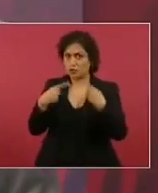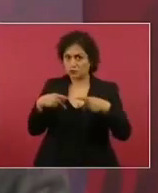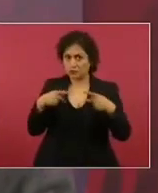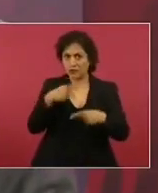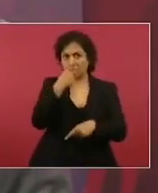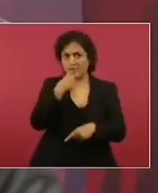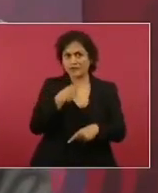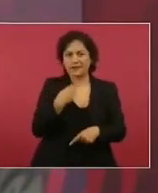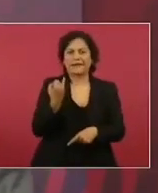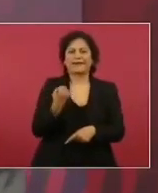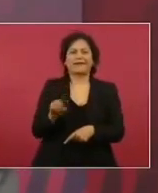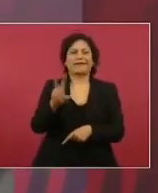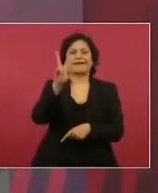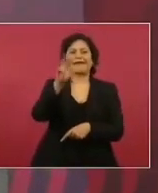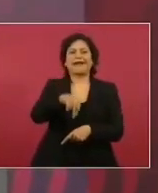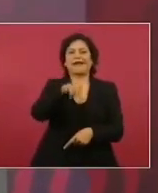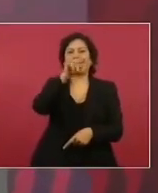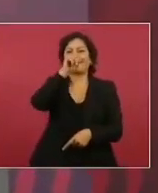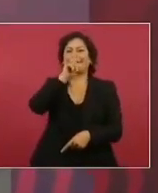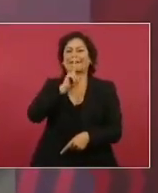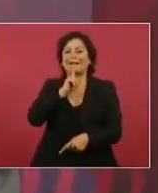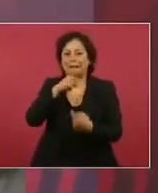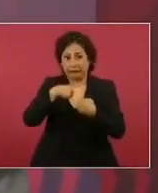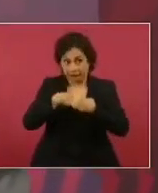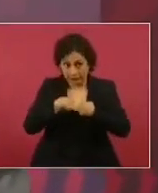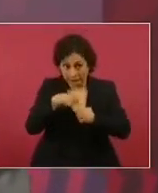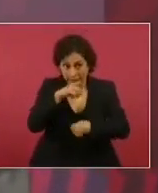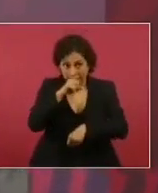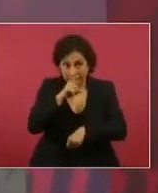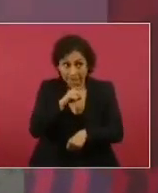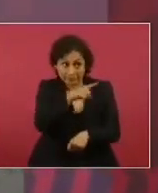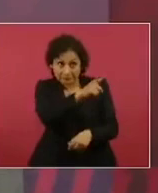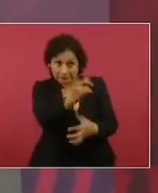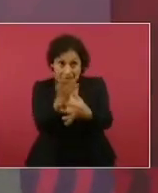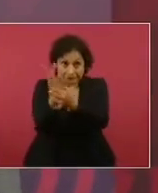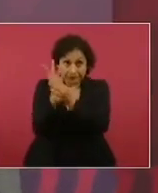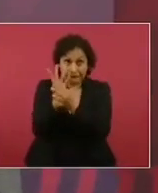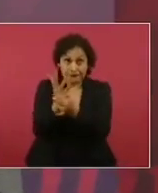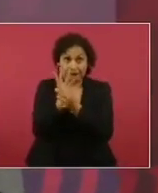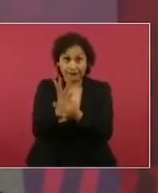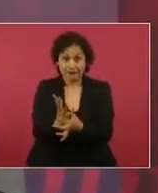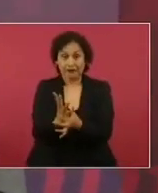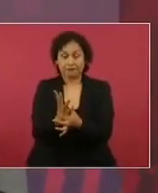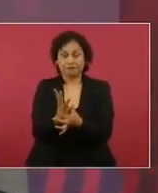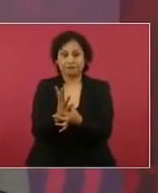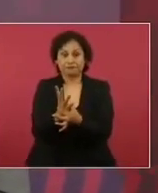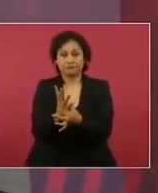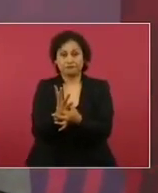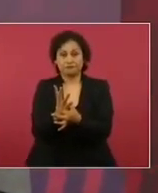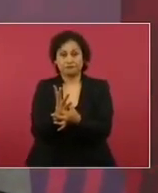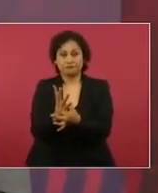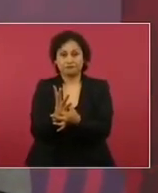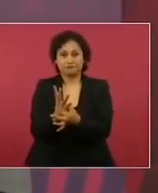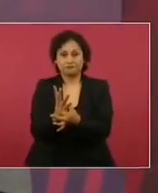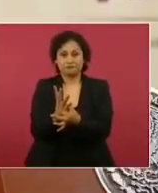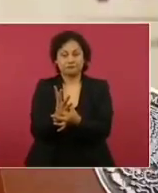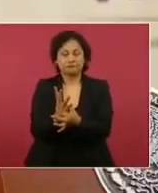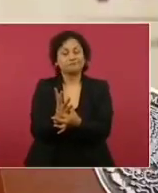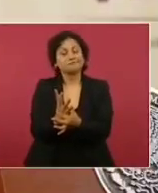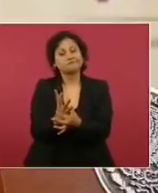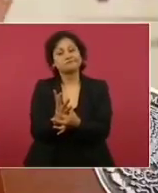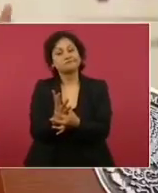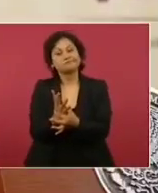son insultos son calumnias no han logrado desmentir un solo renglón de esta